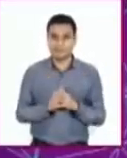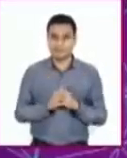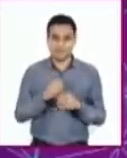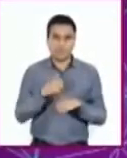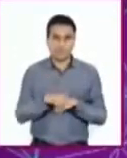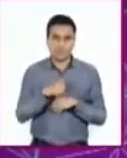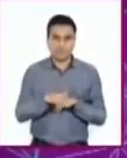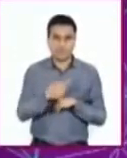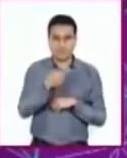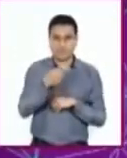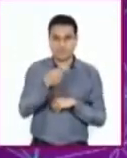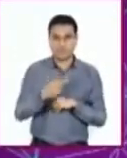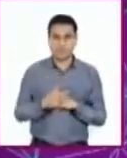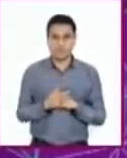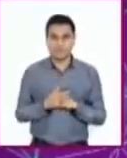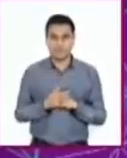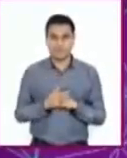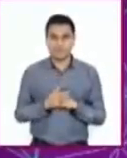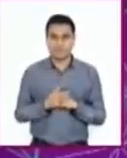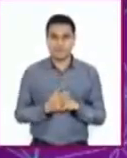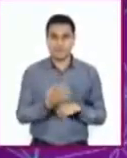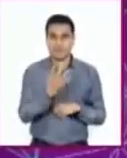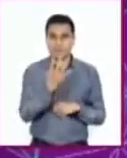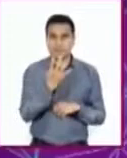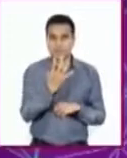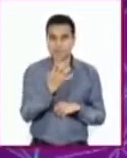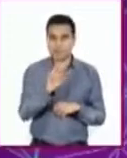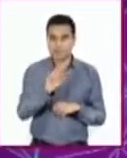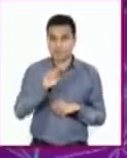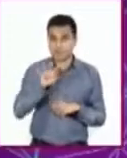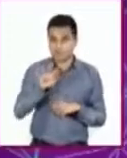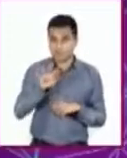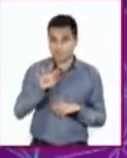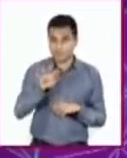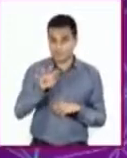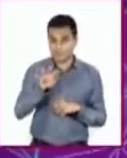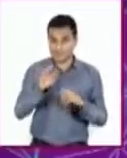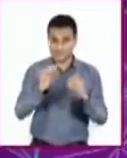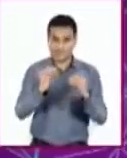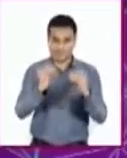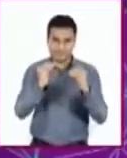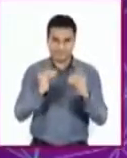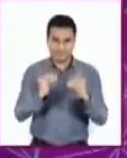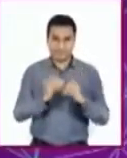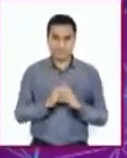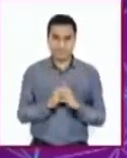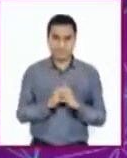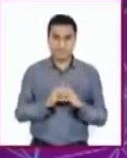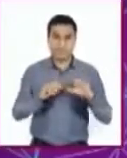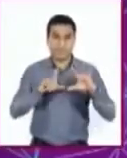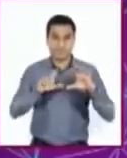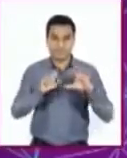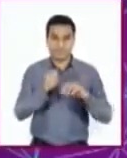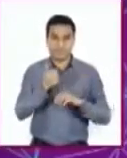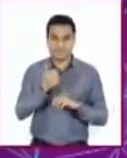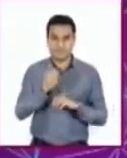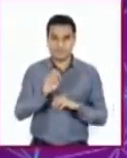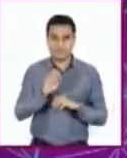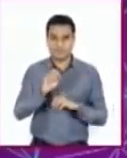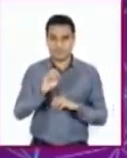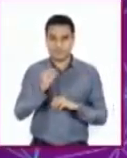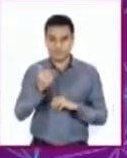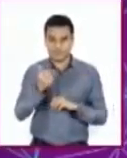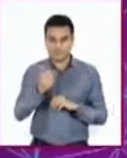números negativos, las cuales son 4 enteros 19 centésimos negativo, 766